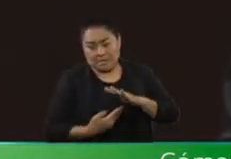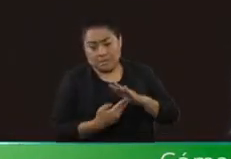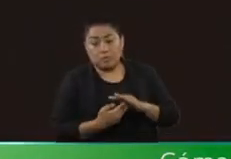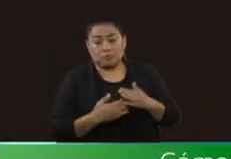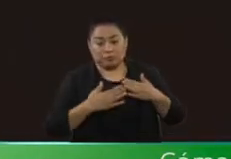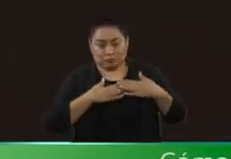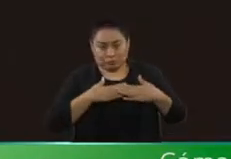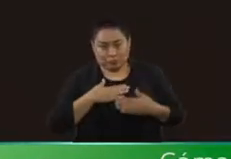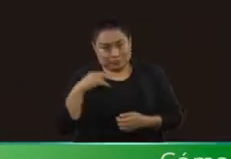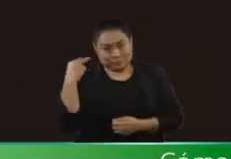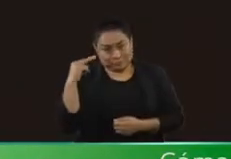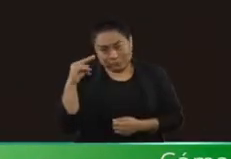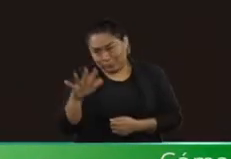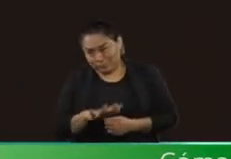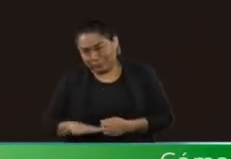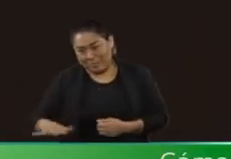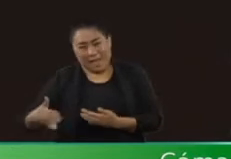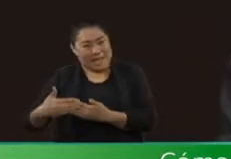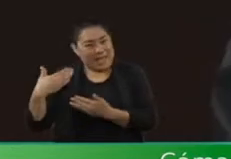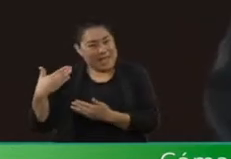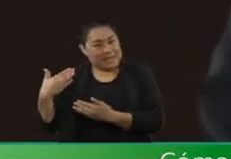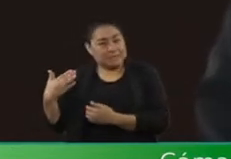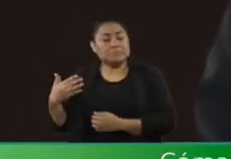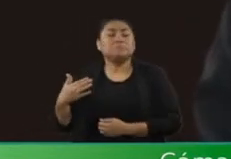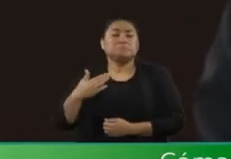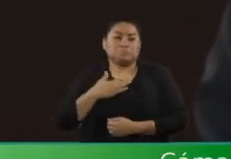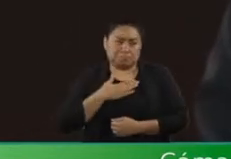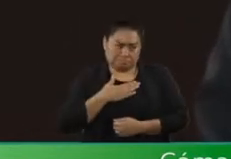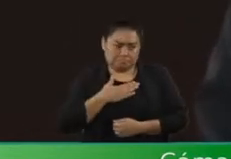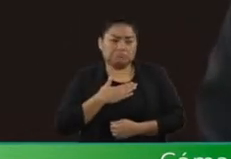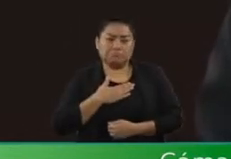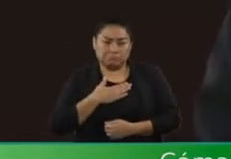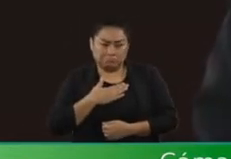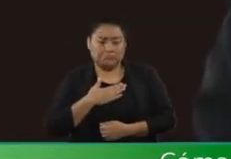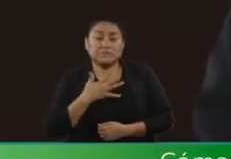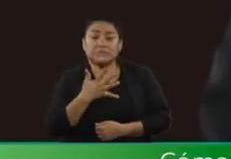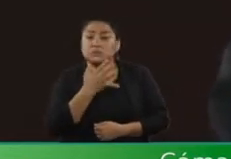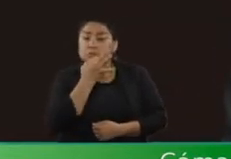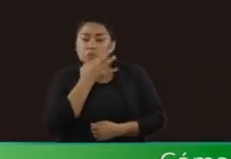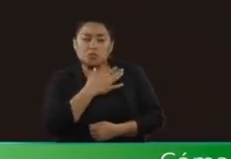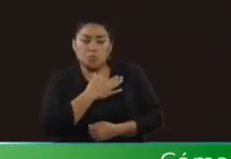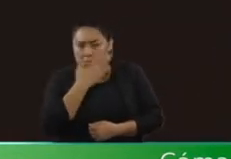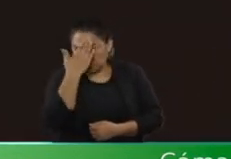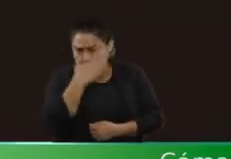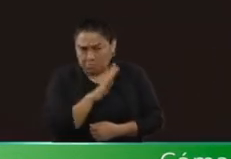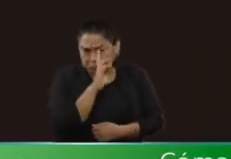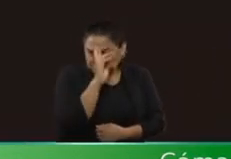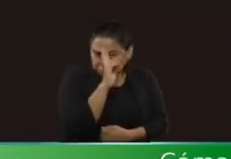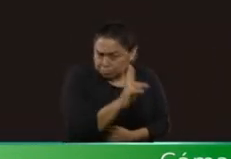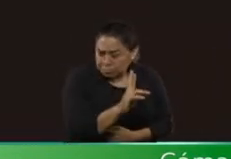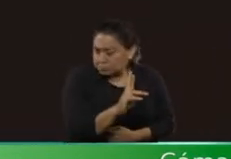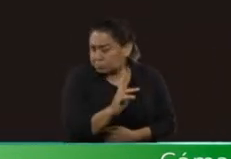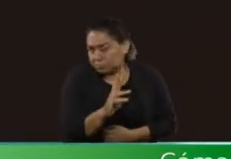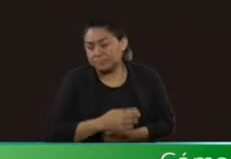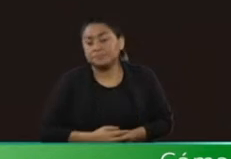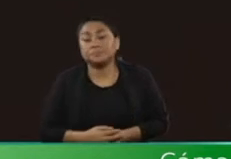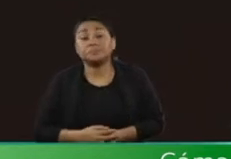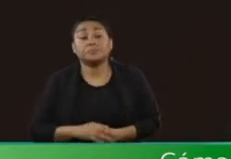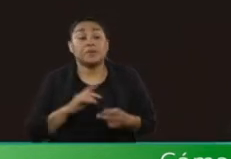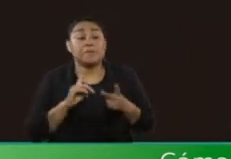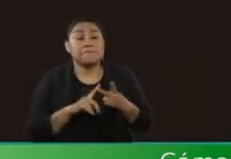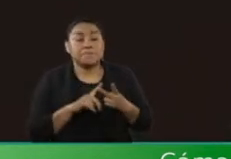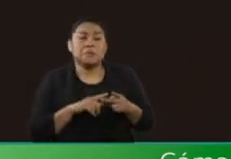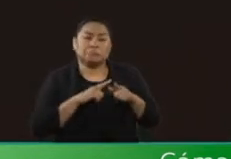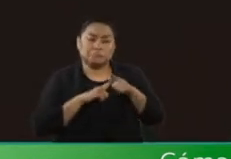y como los veracruzanos que me antecedieron, yo sí respetaré el tiempo de los 5 minutos. Y segundo, para seguir con